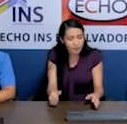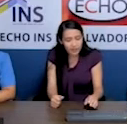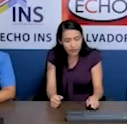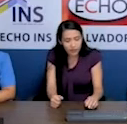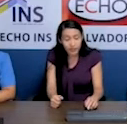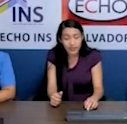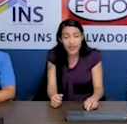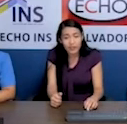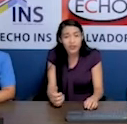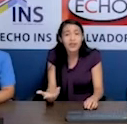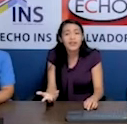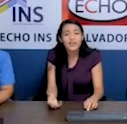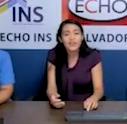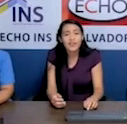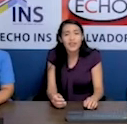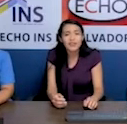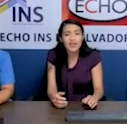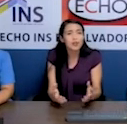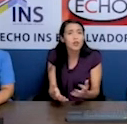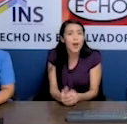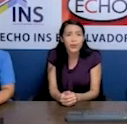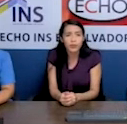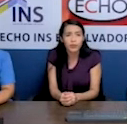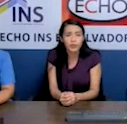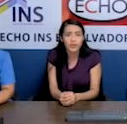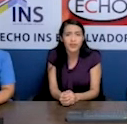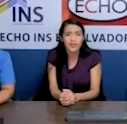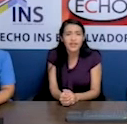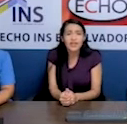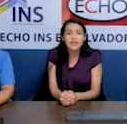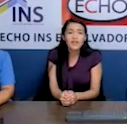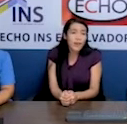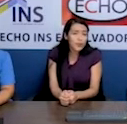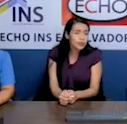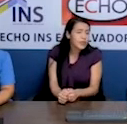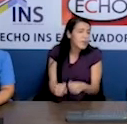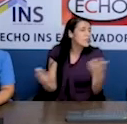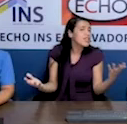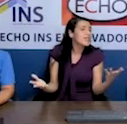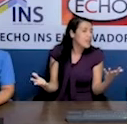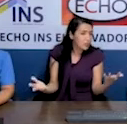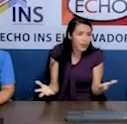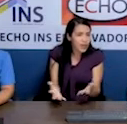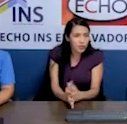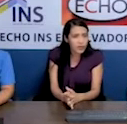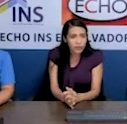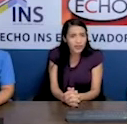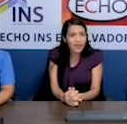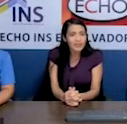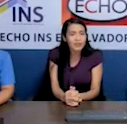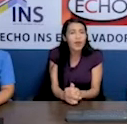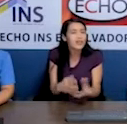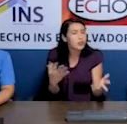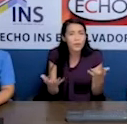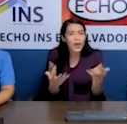el tratamiento directo debería de ser lo más pronto posible. Si hablamos, porque hay mucha literatura en cuanto